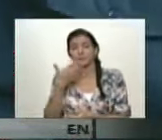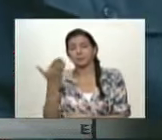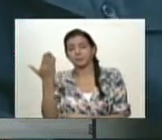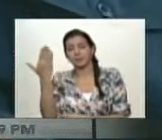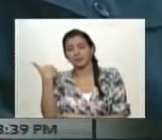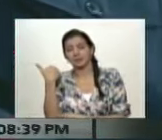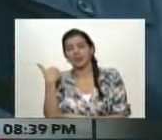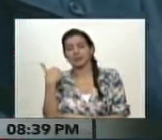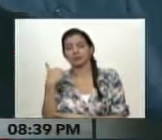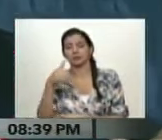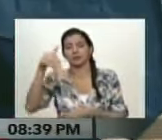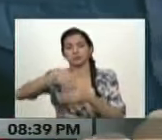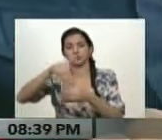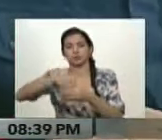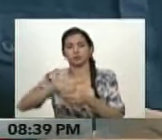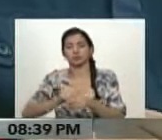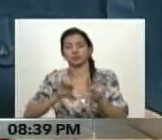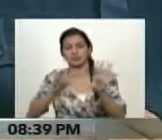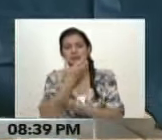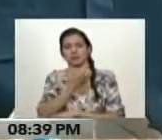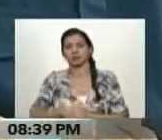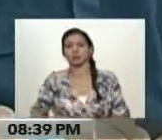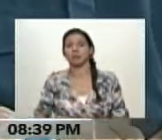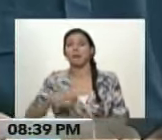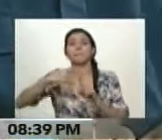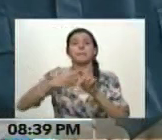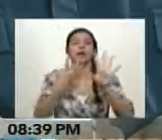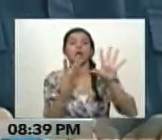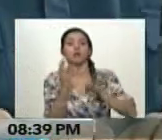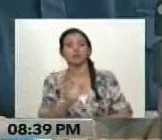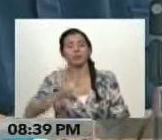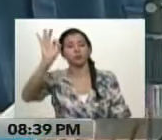que tuvimos más del 90%.